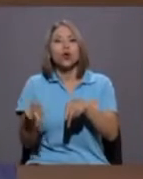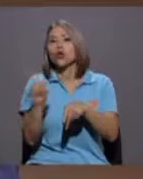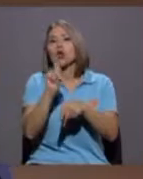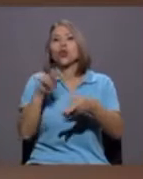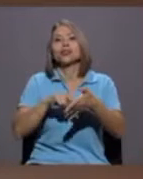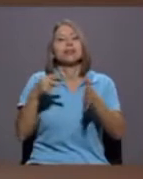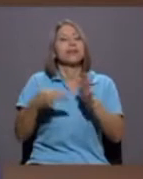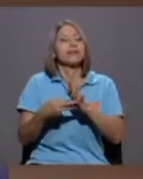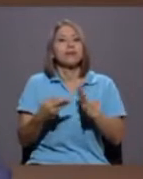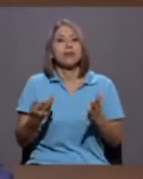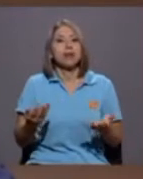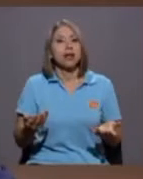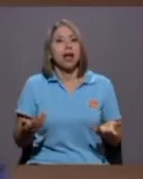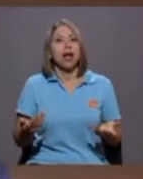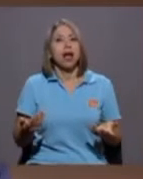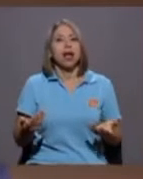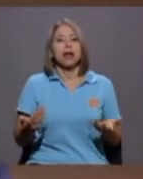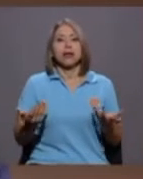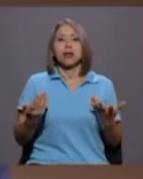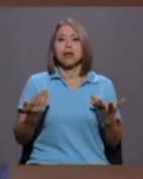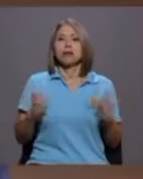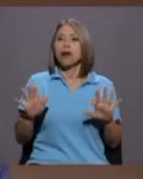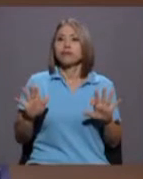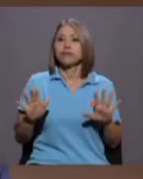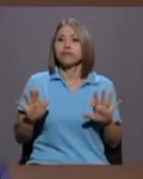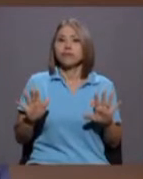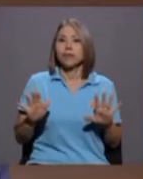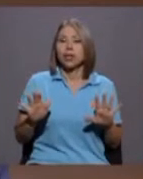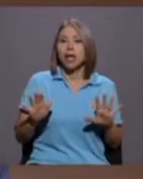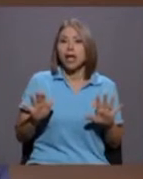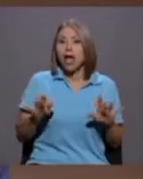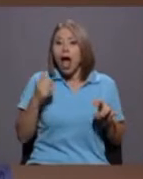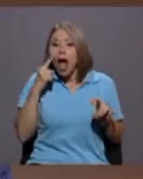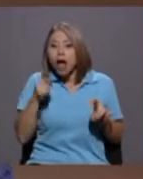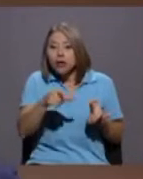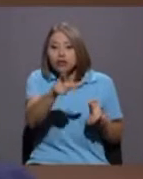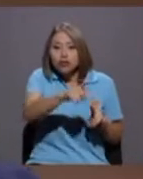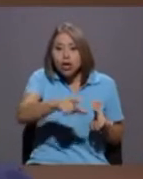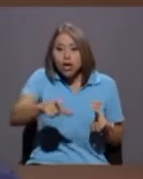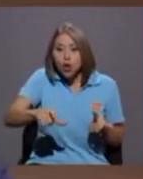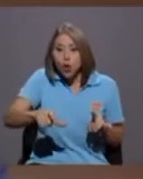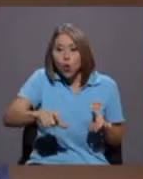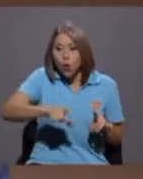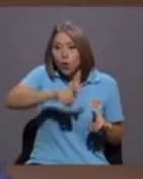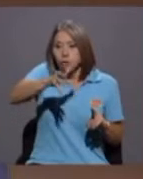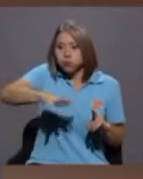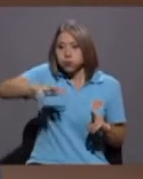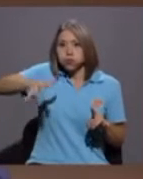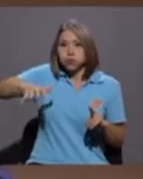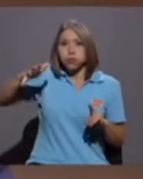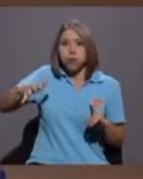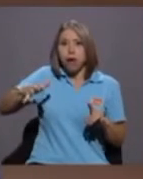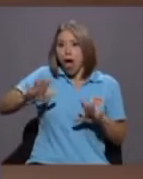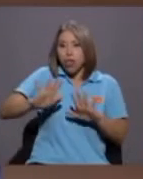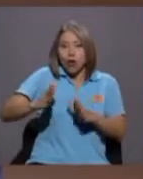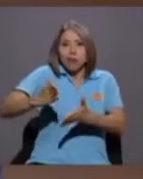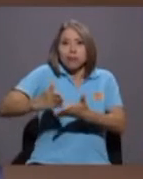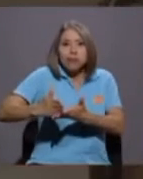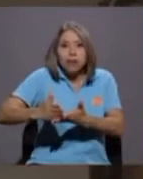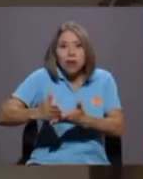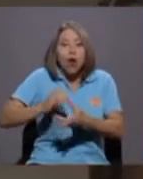que implique parar el posible desbordamiento del río o evitar que un sismo se presente. Eso va a seguir